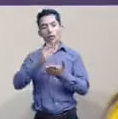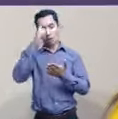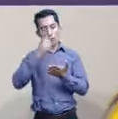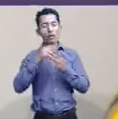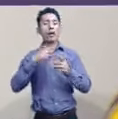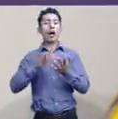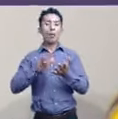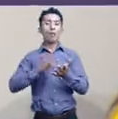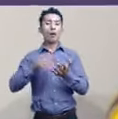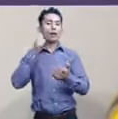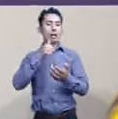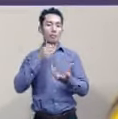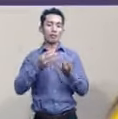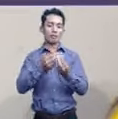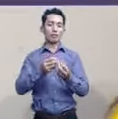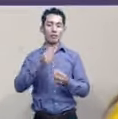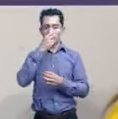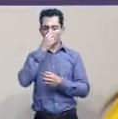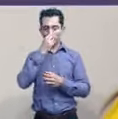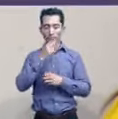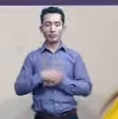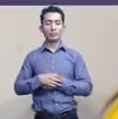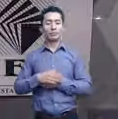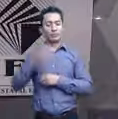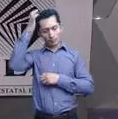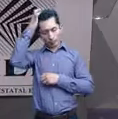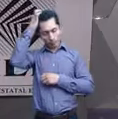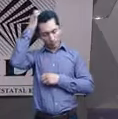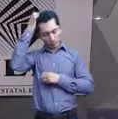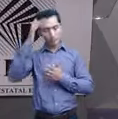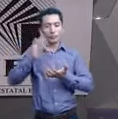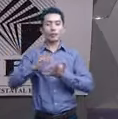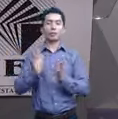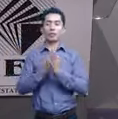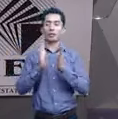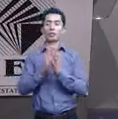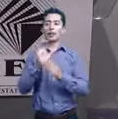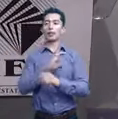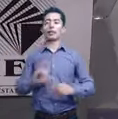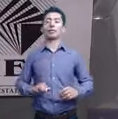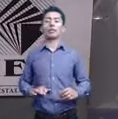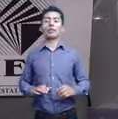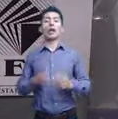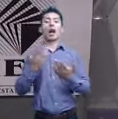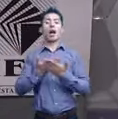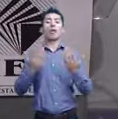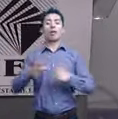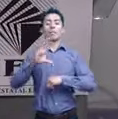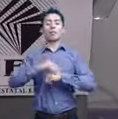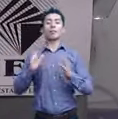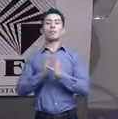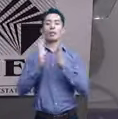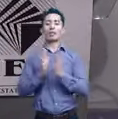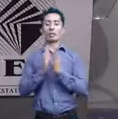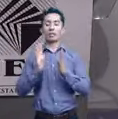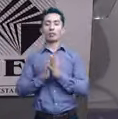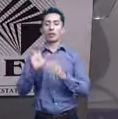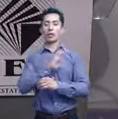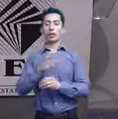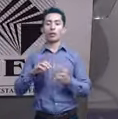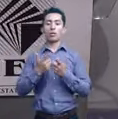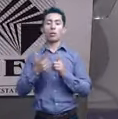y acompañamiento permanente. Gracias por su intervención, candidato. Ahora es el turno de la participación de la